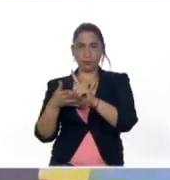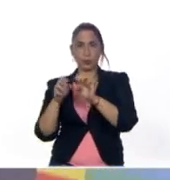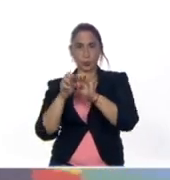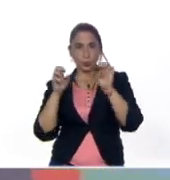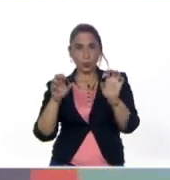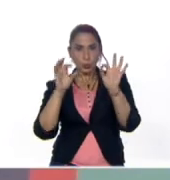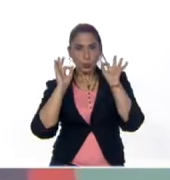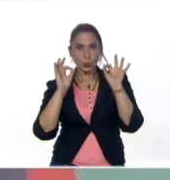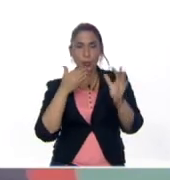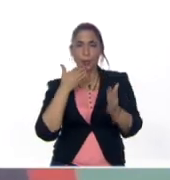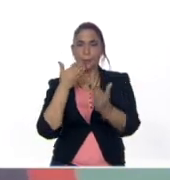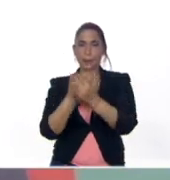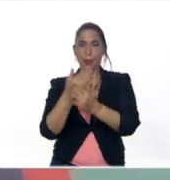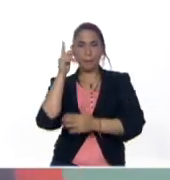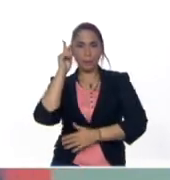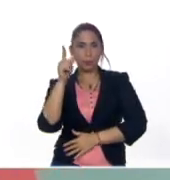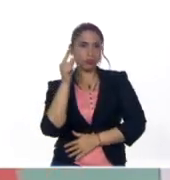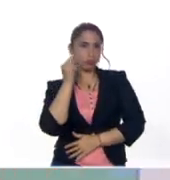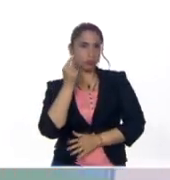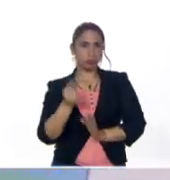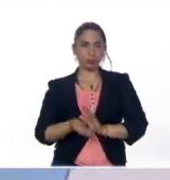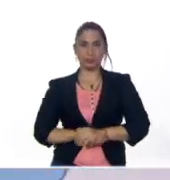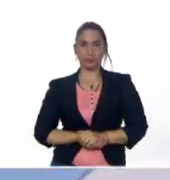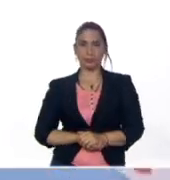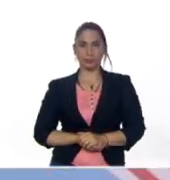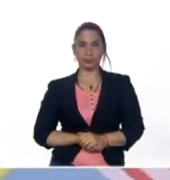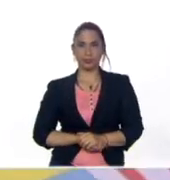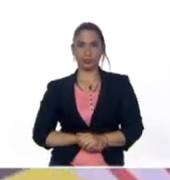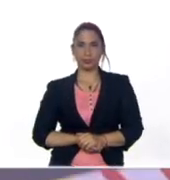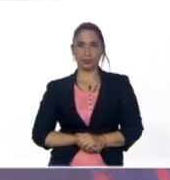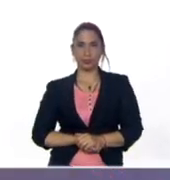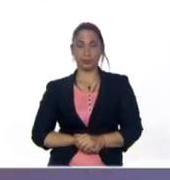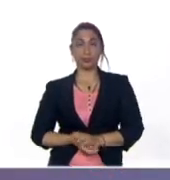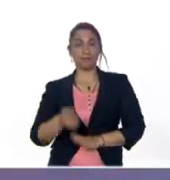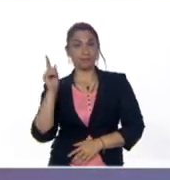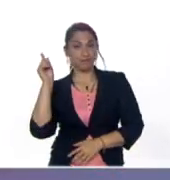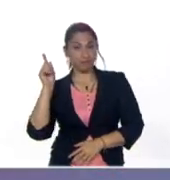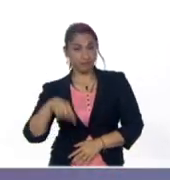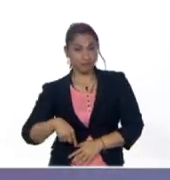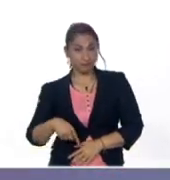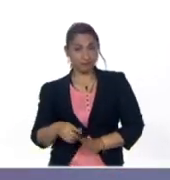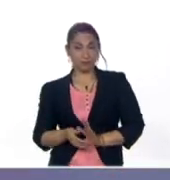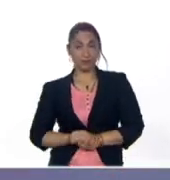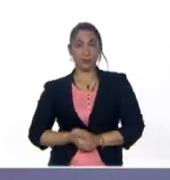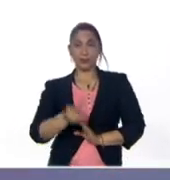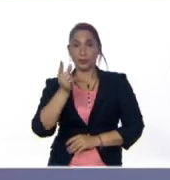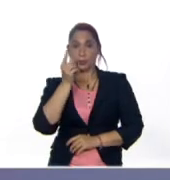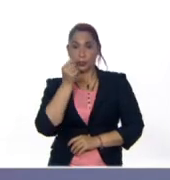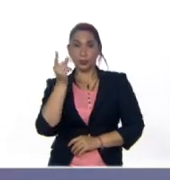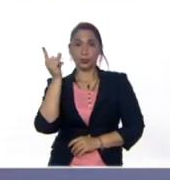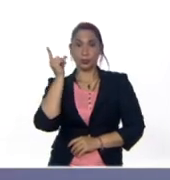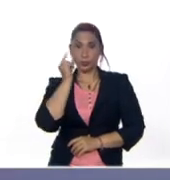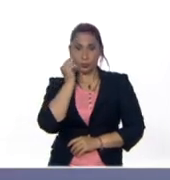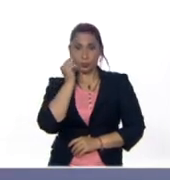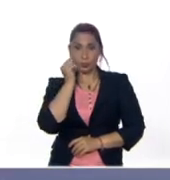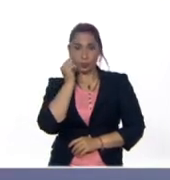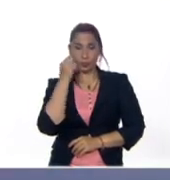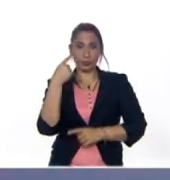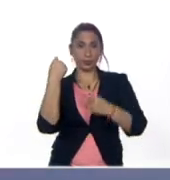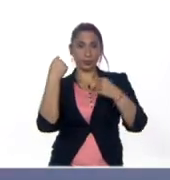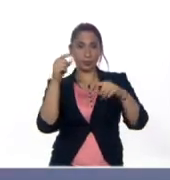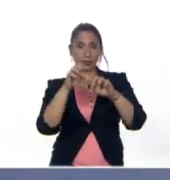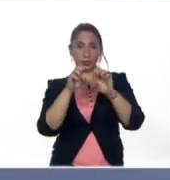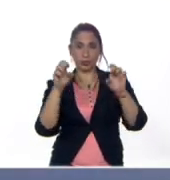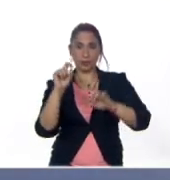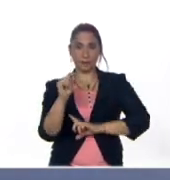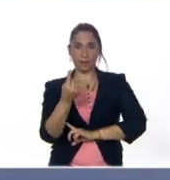especial gracias a nuestra profesora Eliseti de Gubellas y también Edinson Vázquez y Yelixa Borges en el nivel de educación